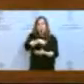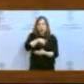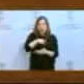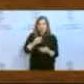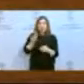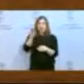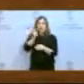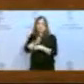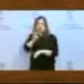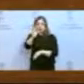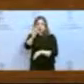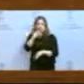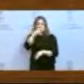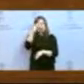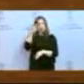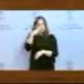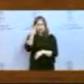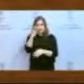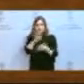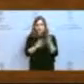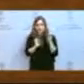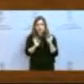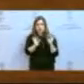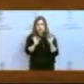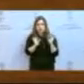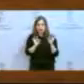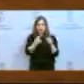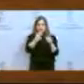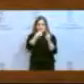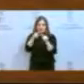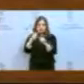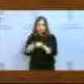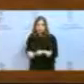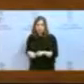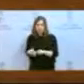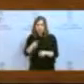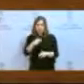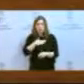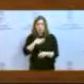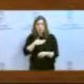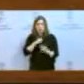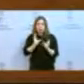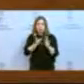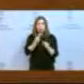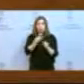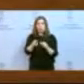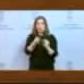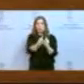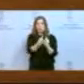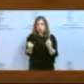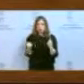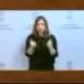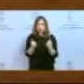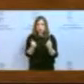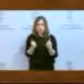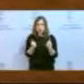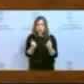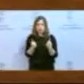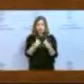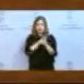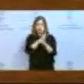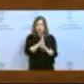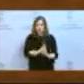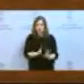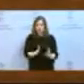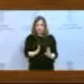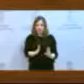representados. Intereses especiales, diferentes, propios de cada grupo. En definitiva, no